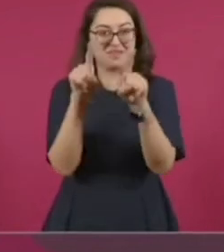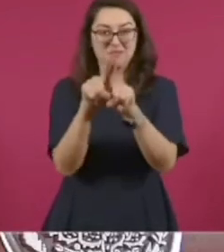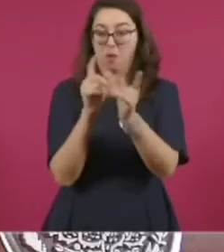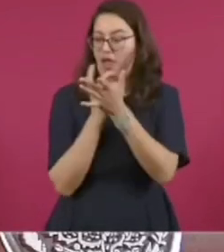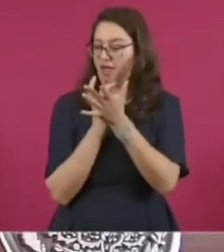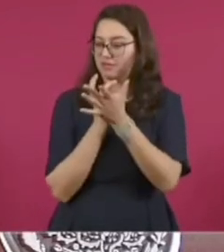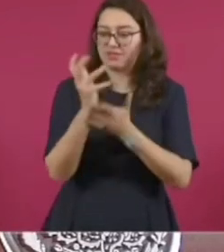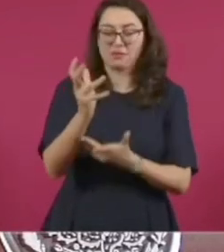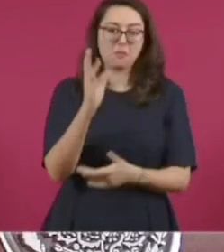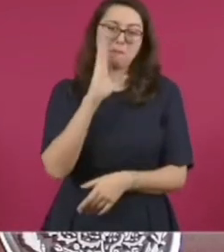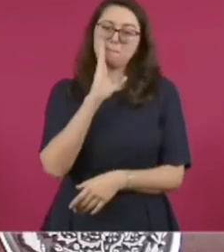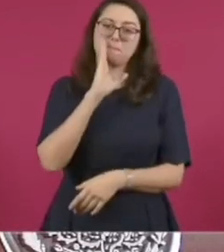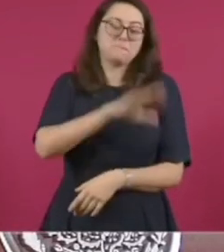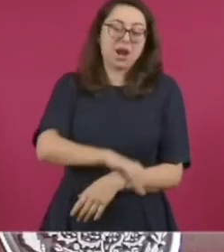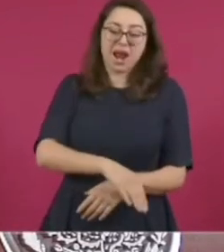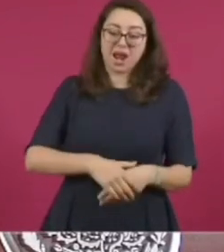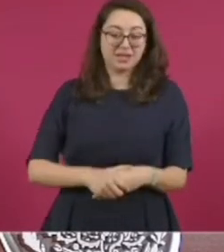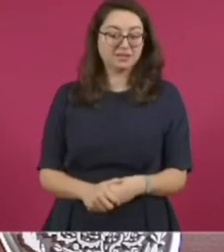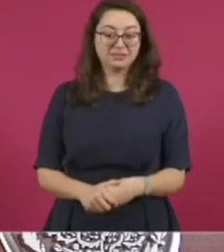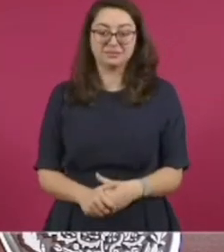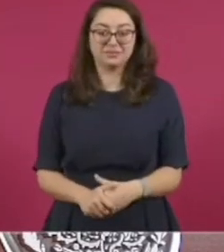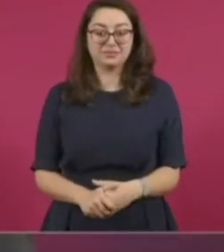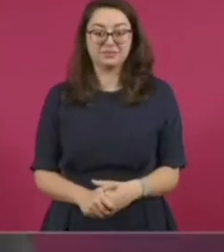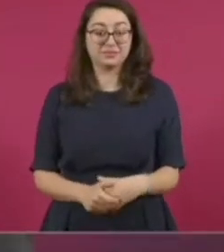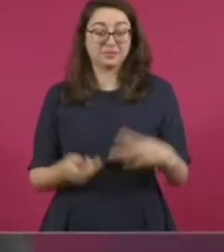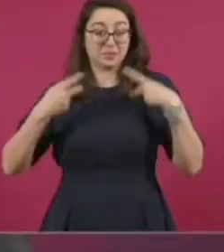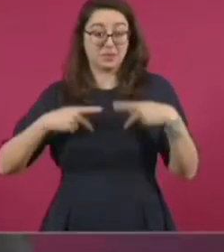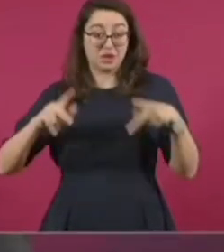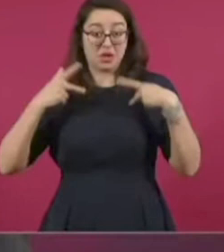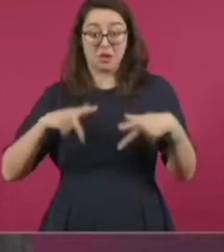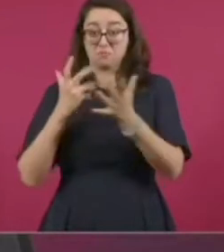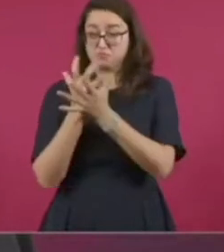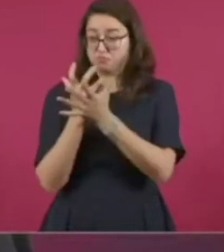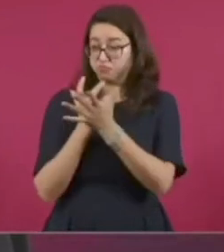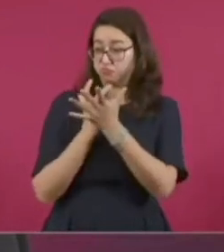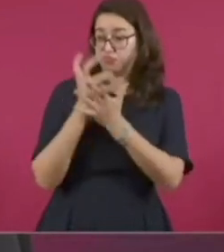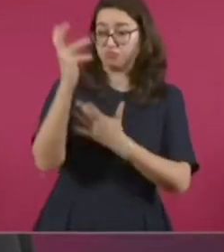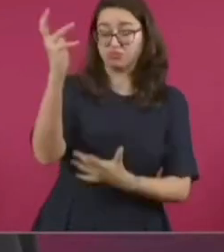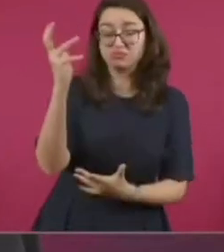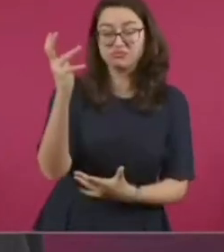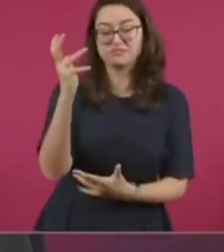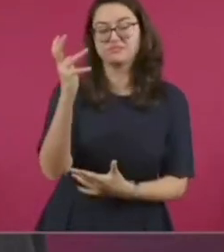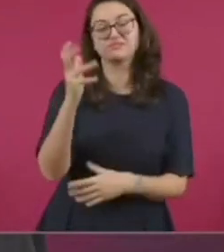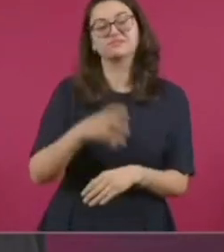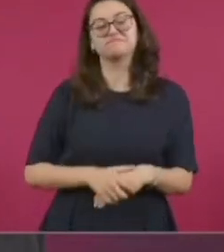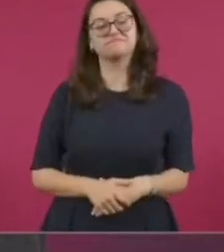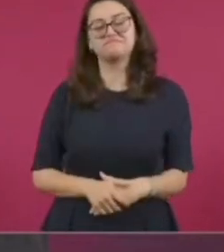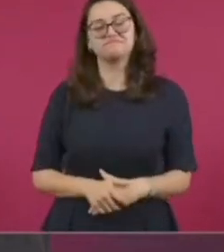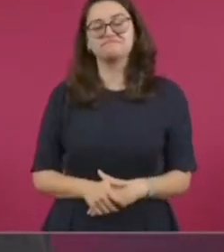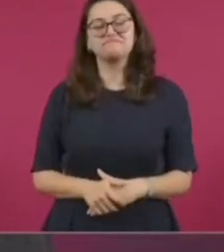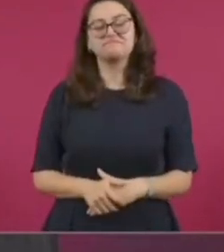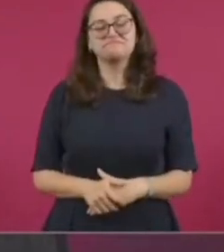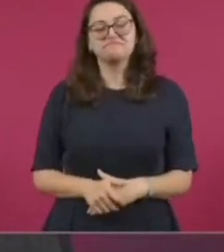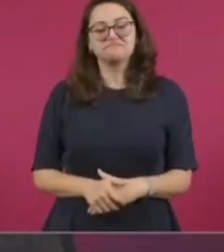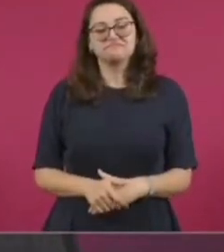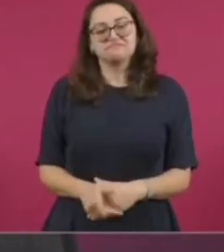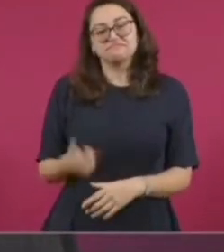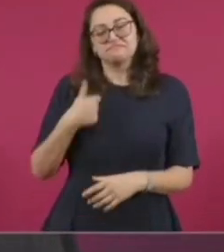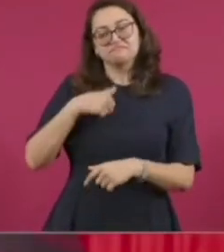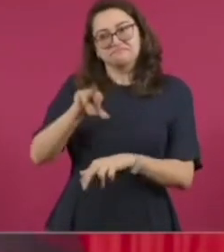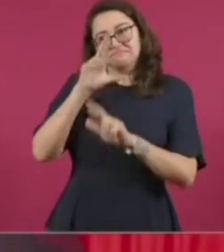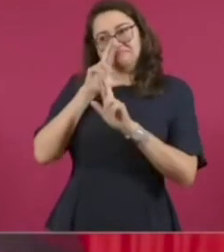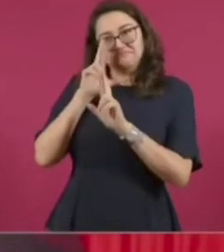los extremistas, ¿sí?, pues yo los respeto,